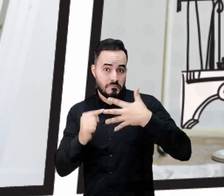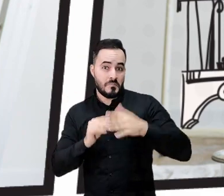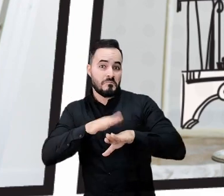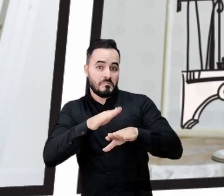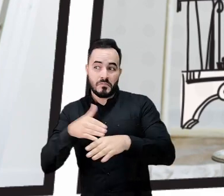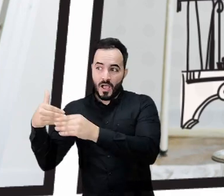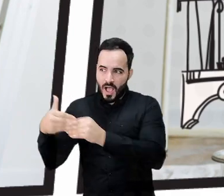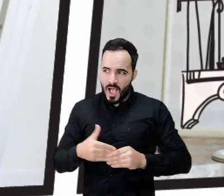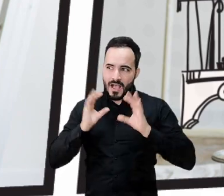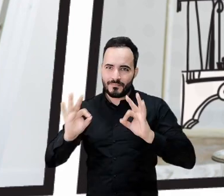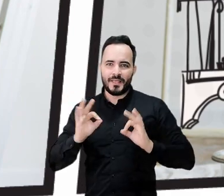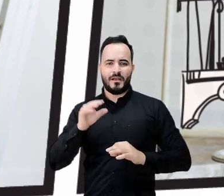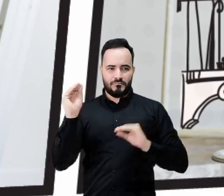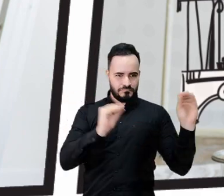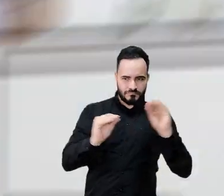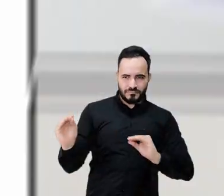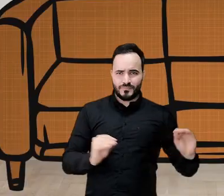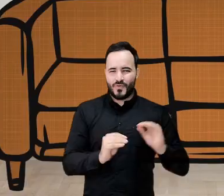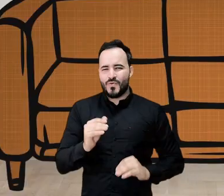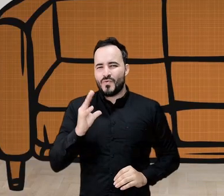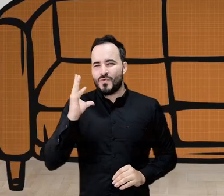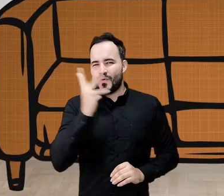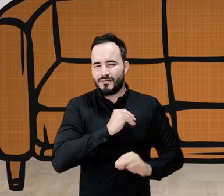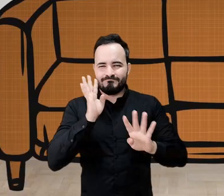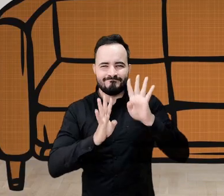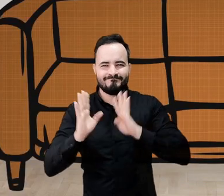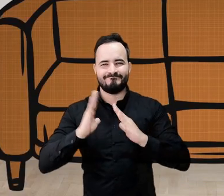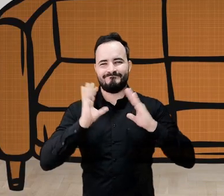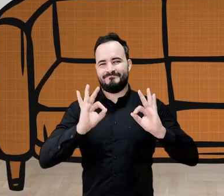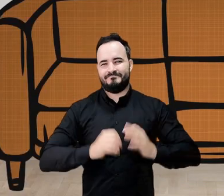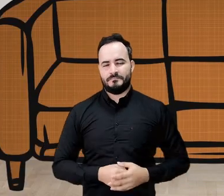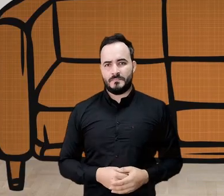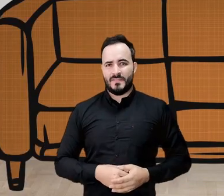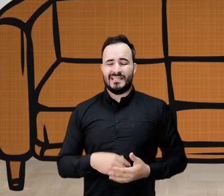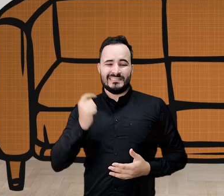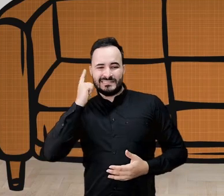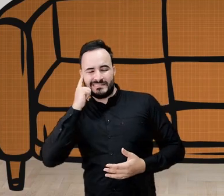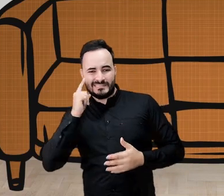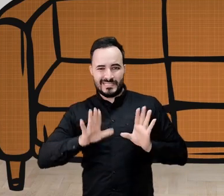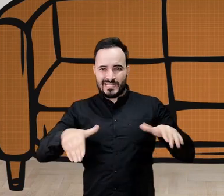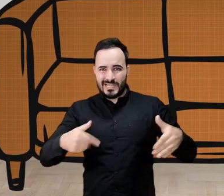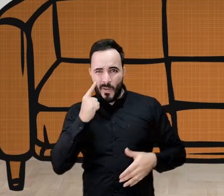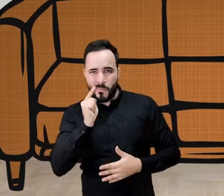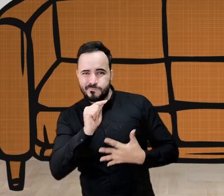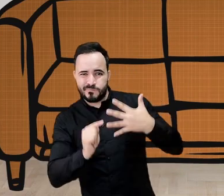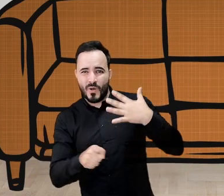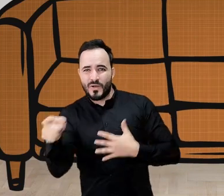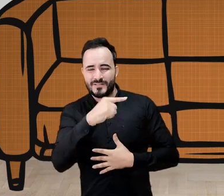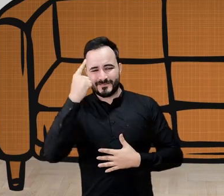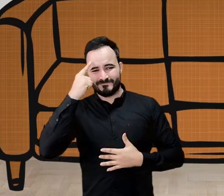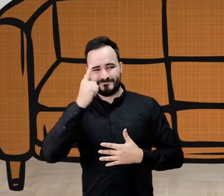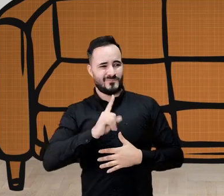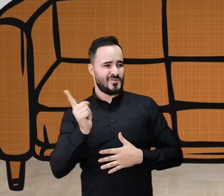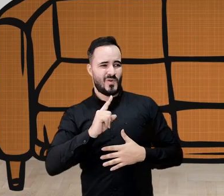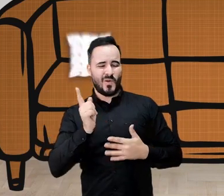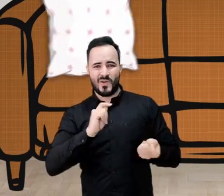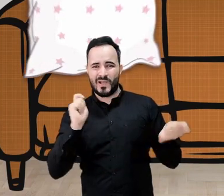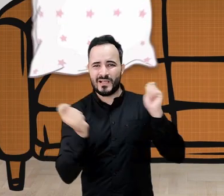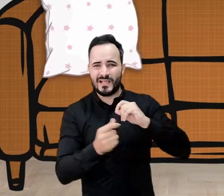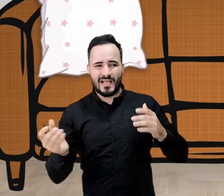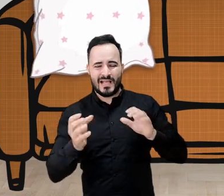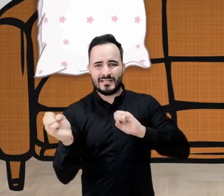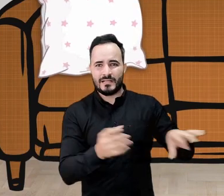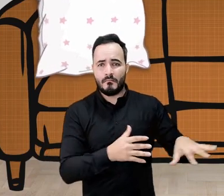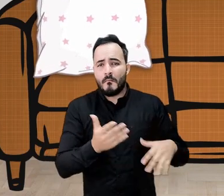un toque especial a nuestra decoración. Si no quieres cambiar tus muebles, unos lindos cojines pueden transformar el espacio. Sirven de todos